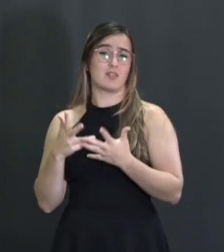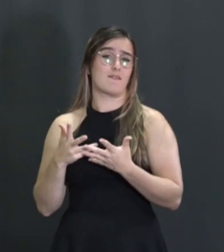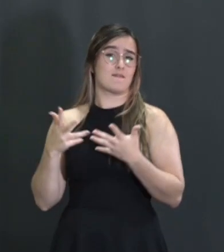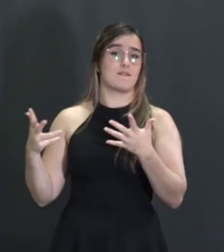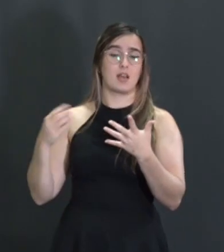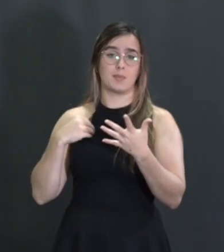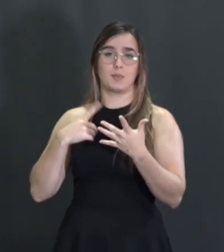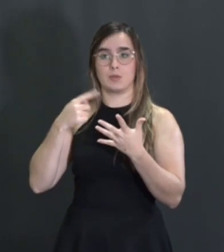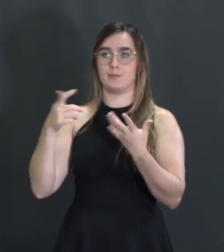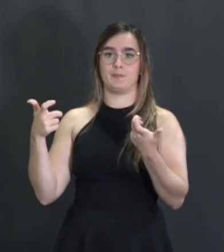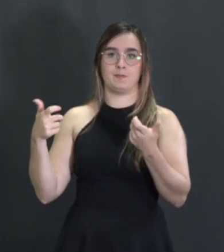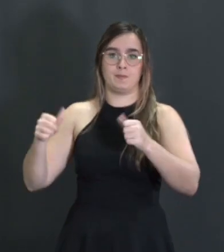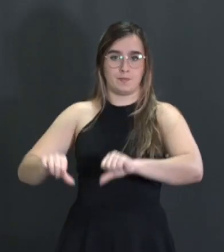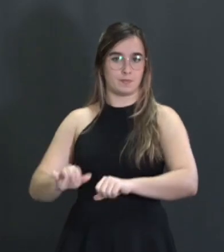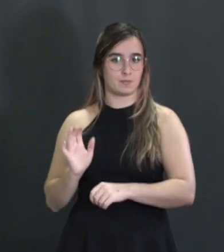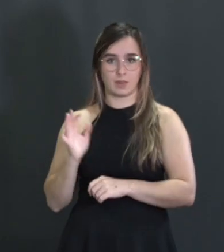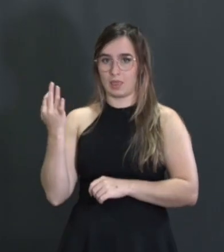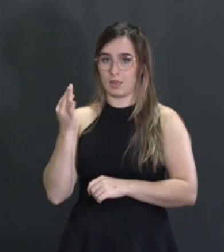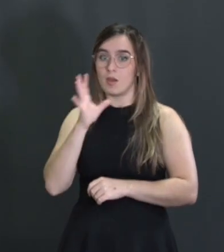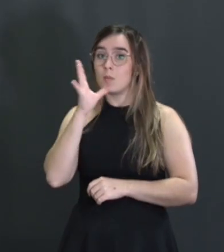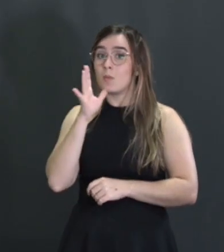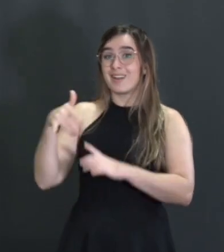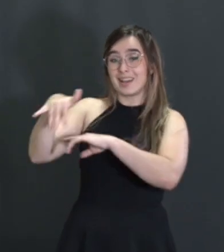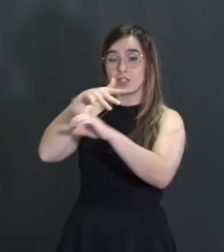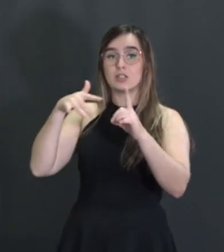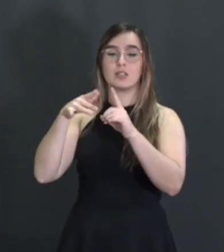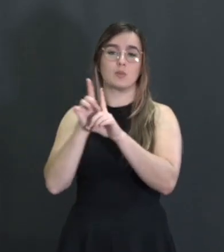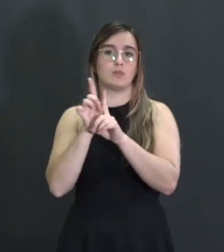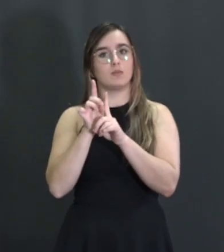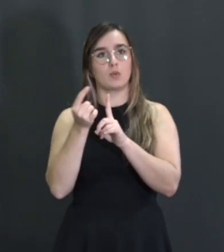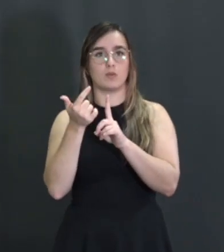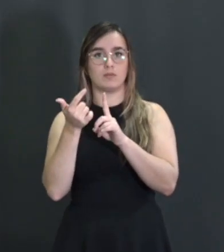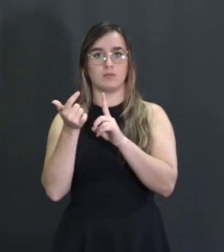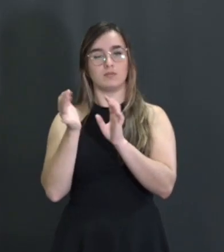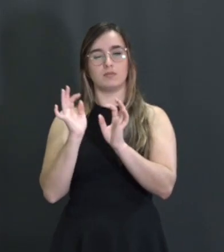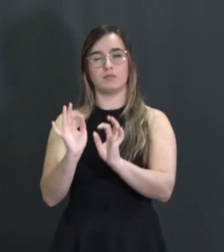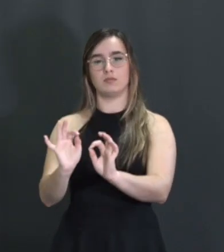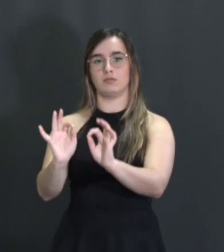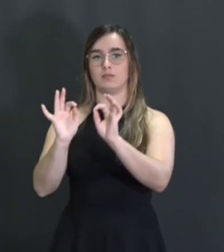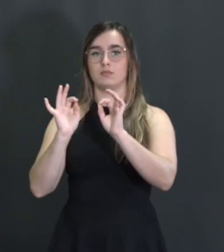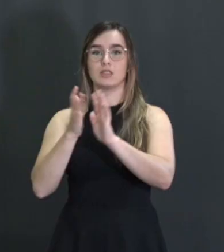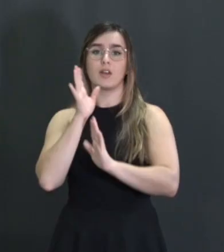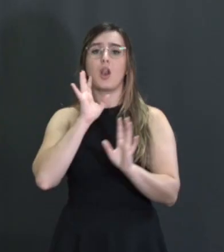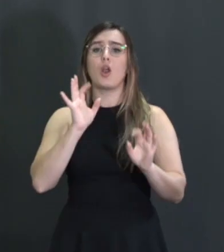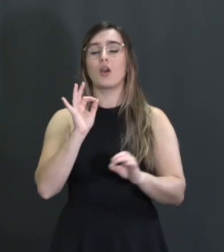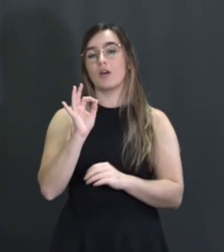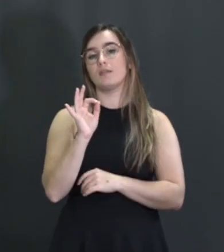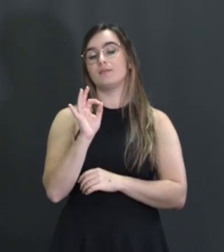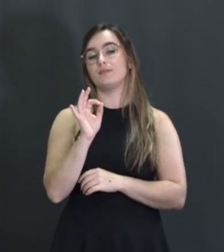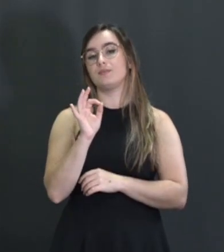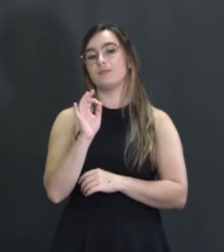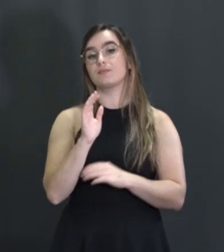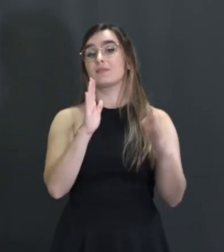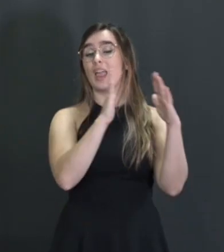de entornos, como comentaba al principio, de carácter ecosistémico, en el que obviamente habrá alojamientos para personas